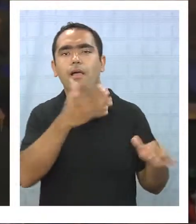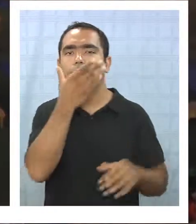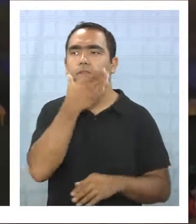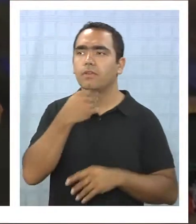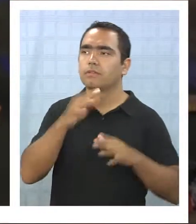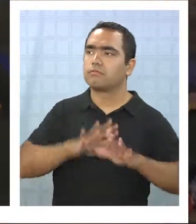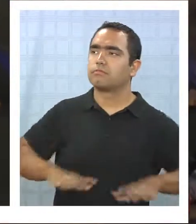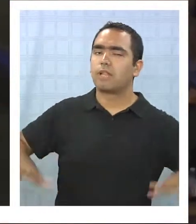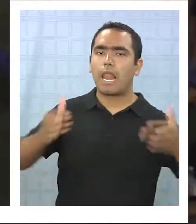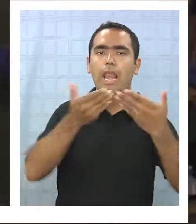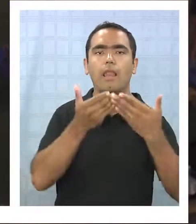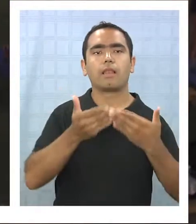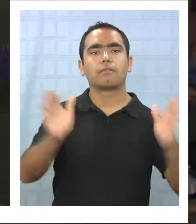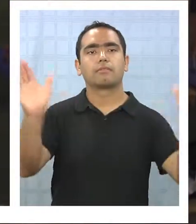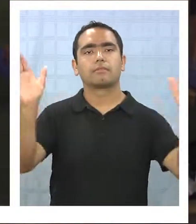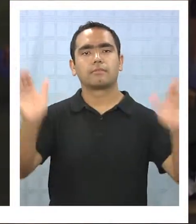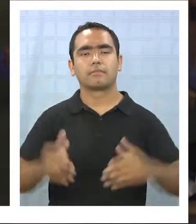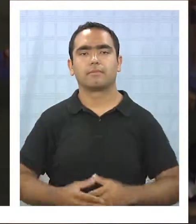paseo.